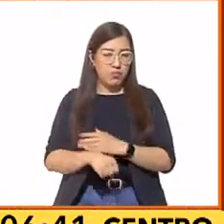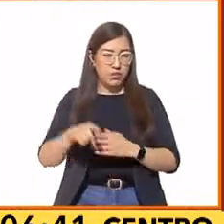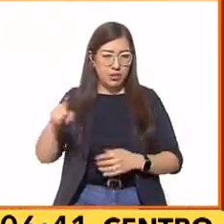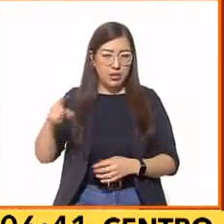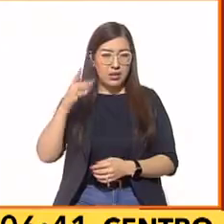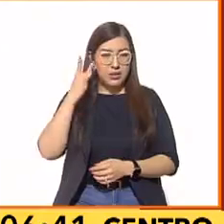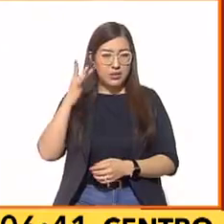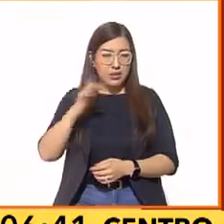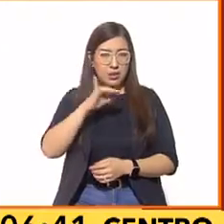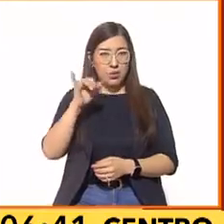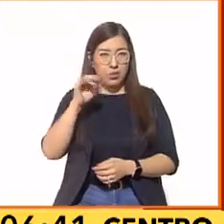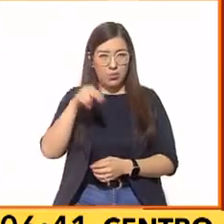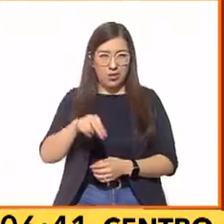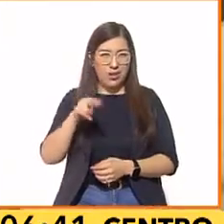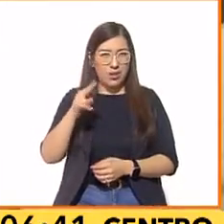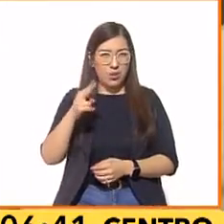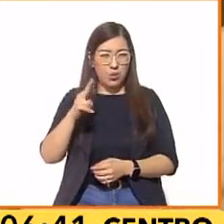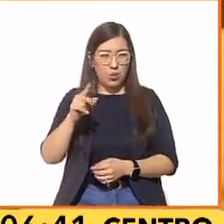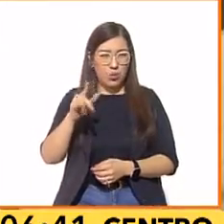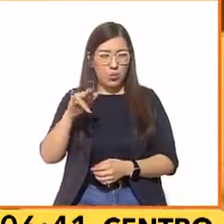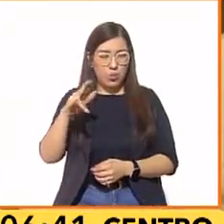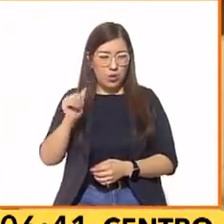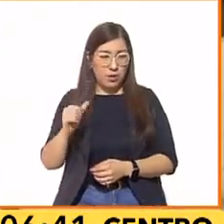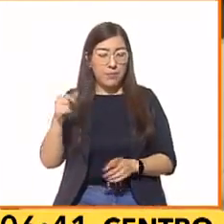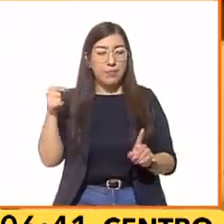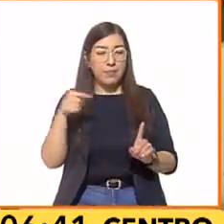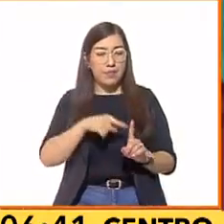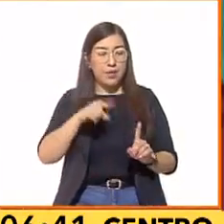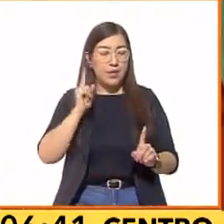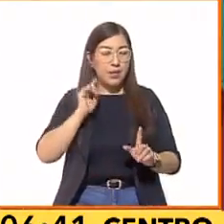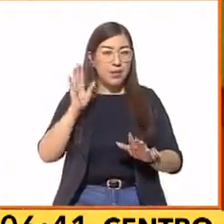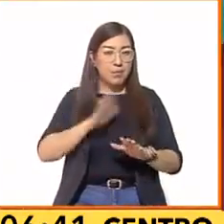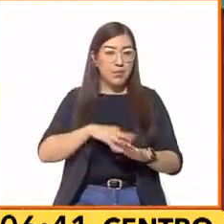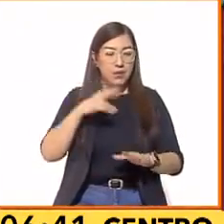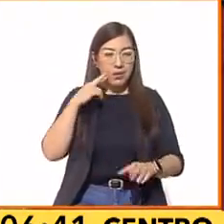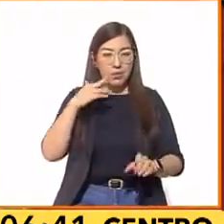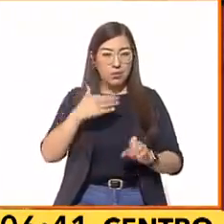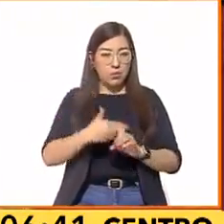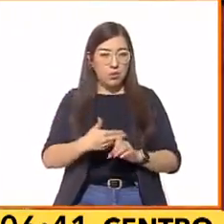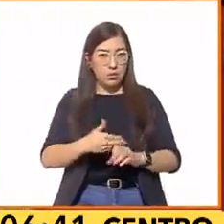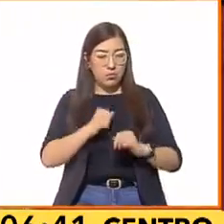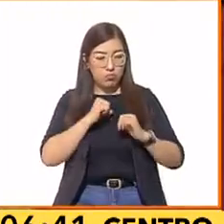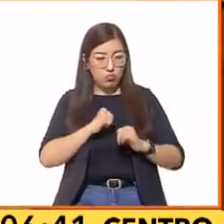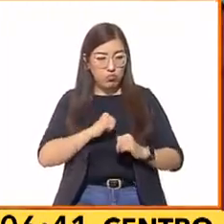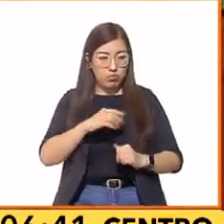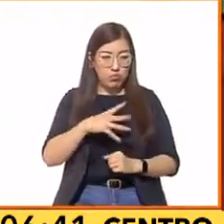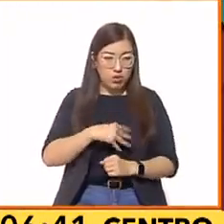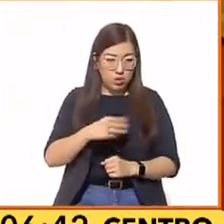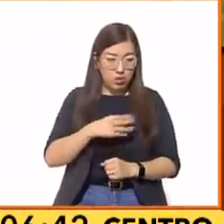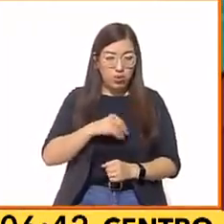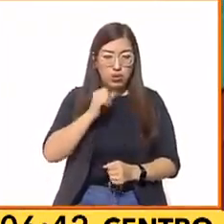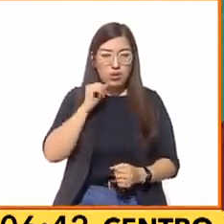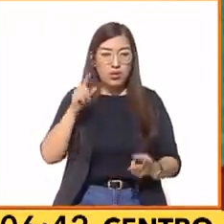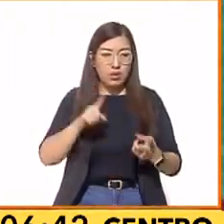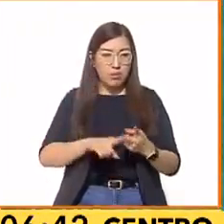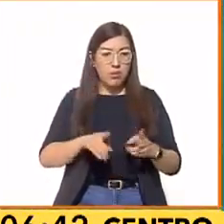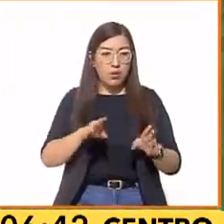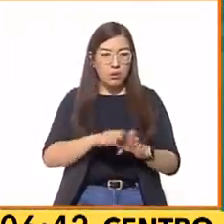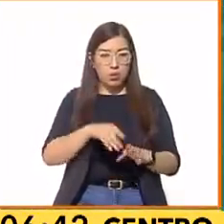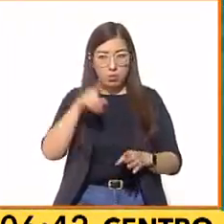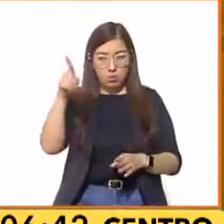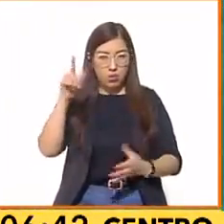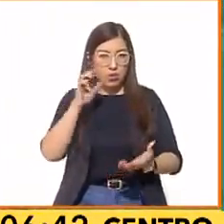Juan de Ulúa, ella es la que se hace cargo no solamente de los hijos, sino también de la manutención del